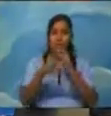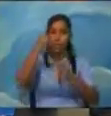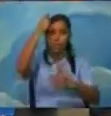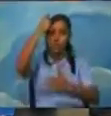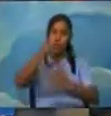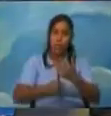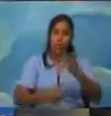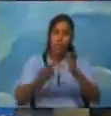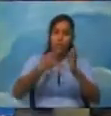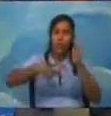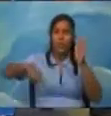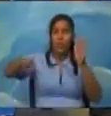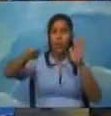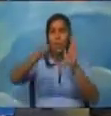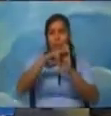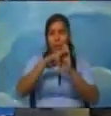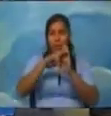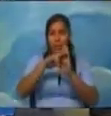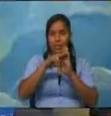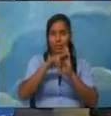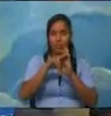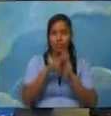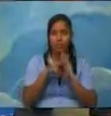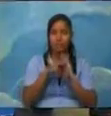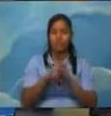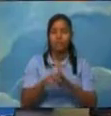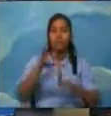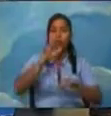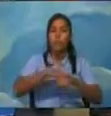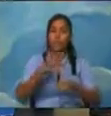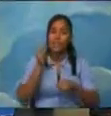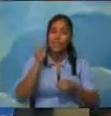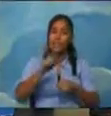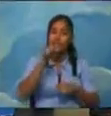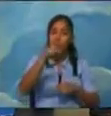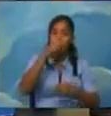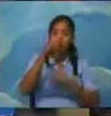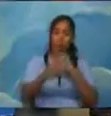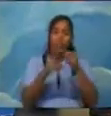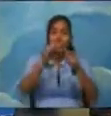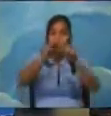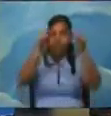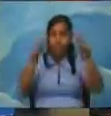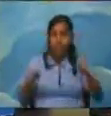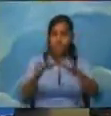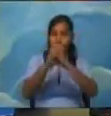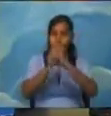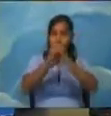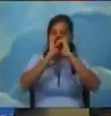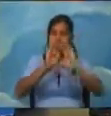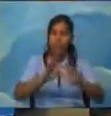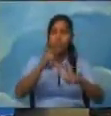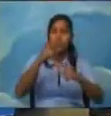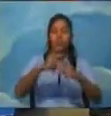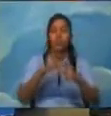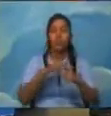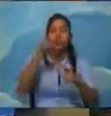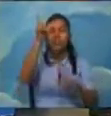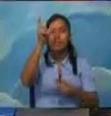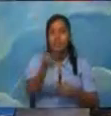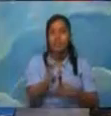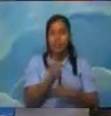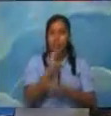prohibido terminantemente. Porque si ustedes hacen eso, serán